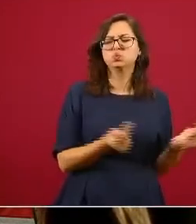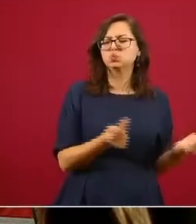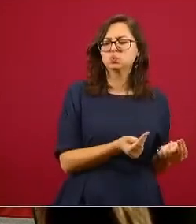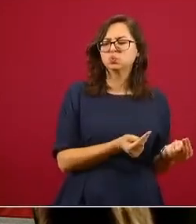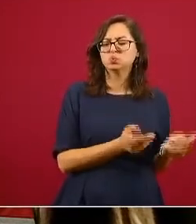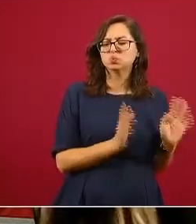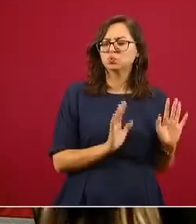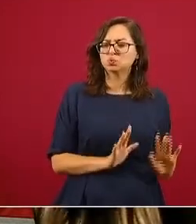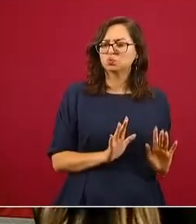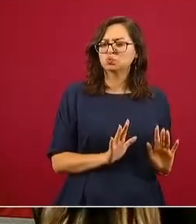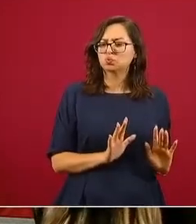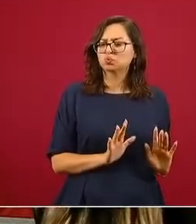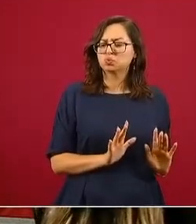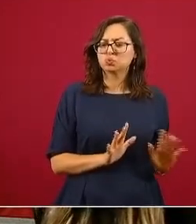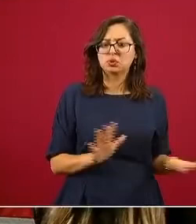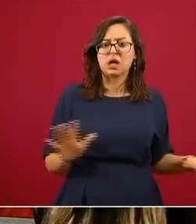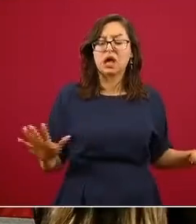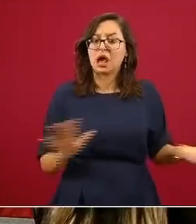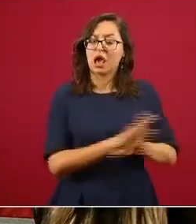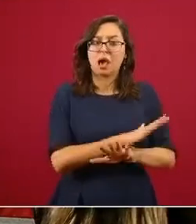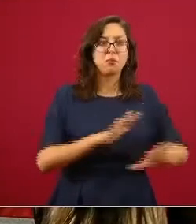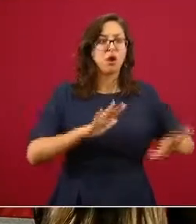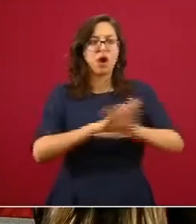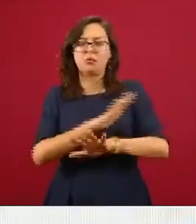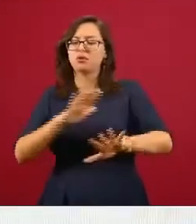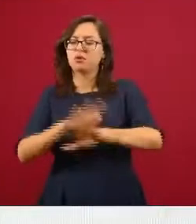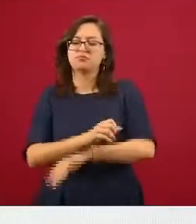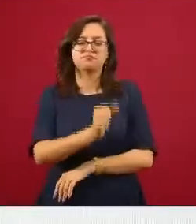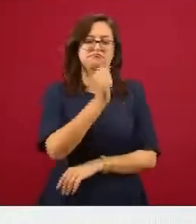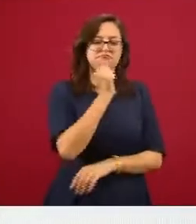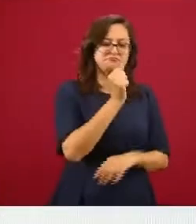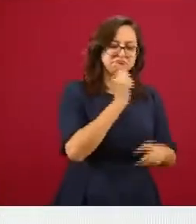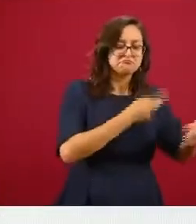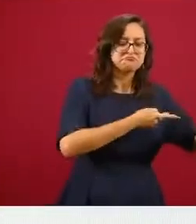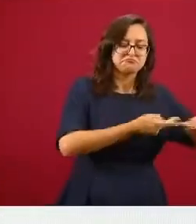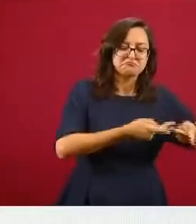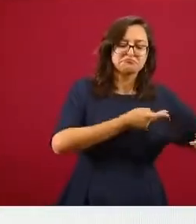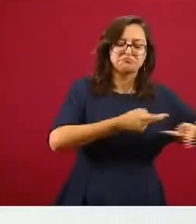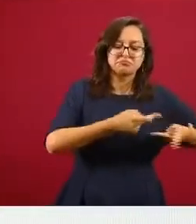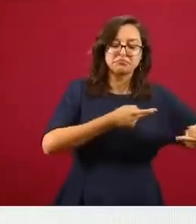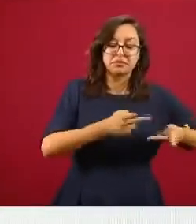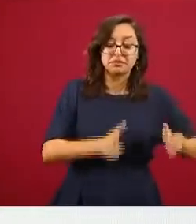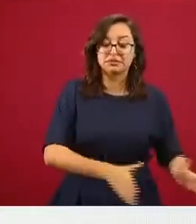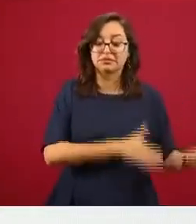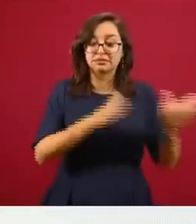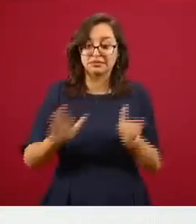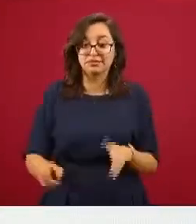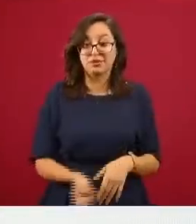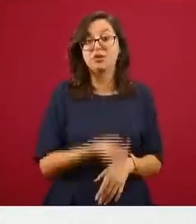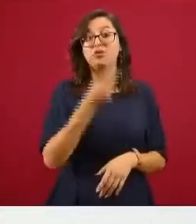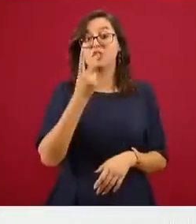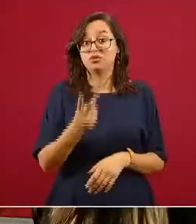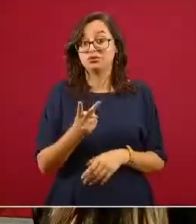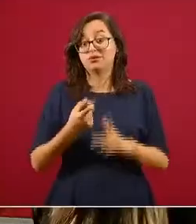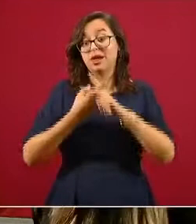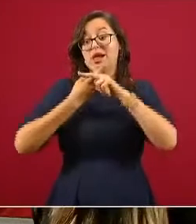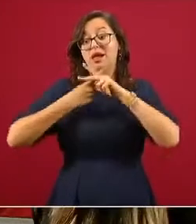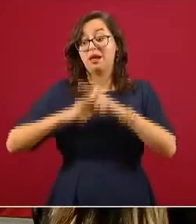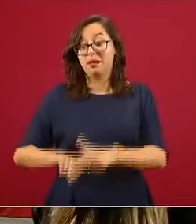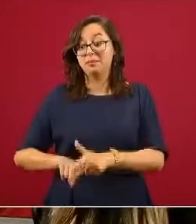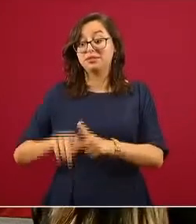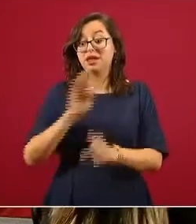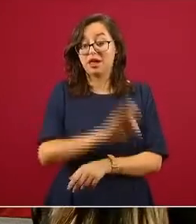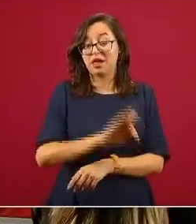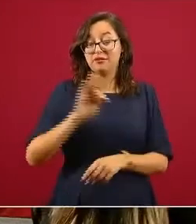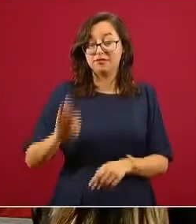un cambio masivo de comportamiento como se requirió para la Jornada Nacional de Sana Distancia. Esa es la